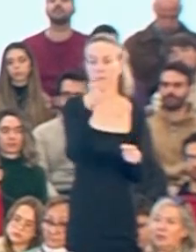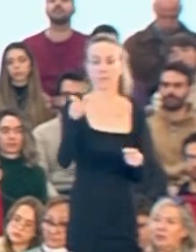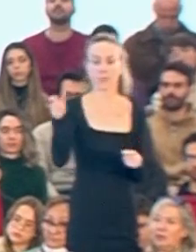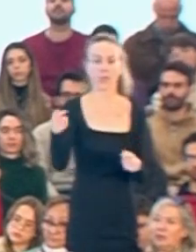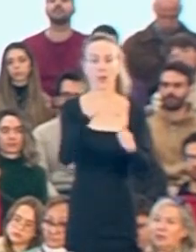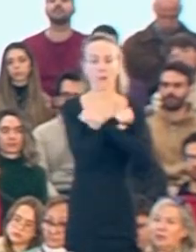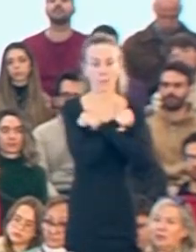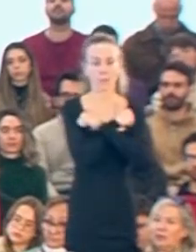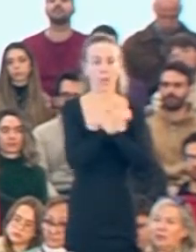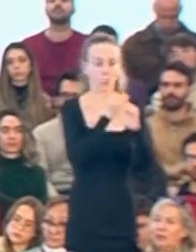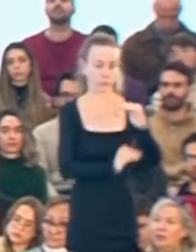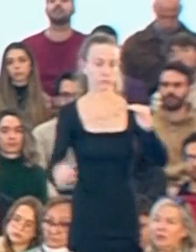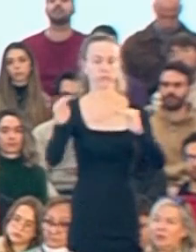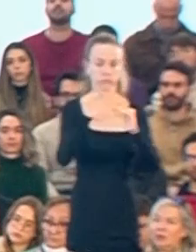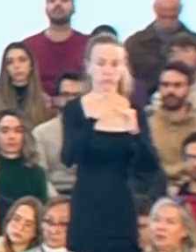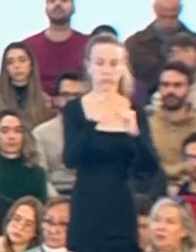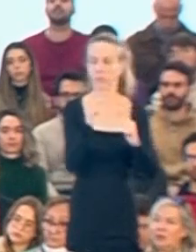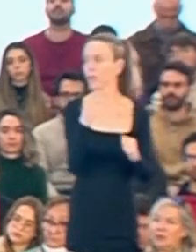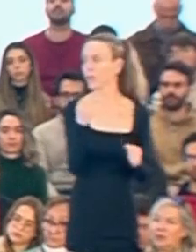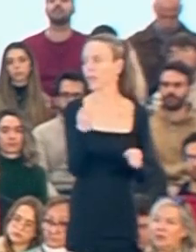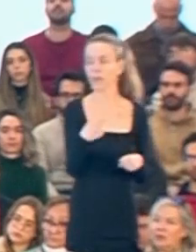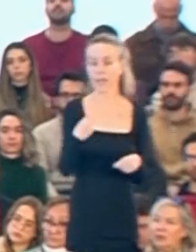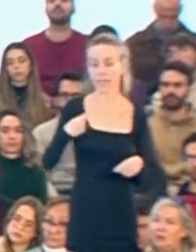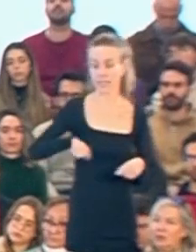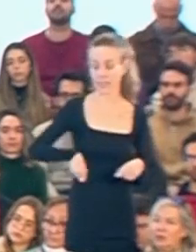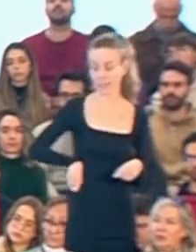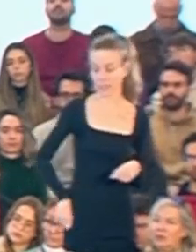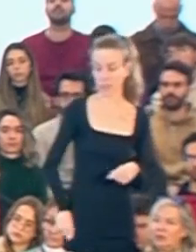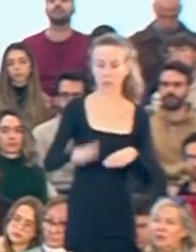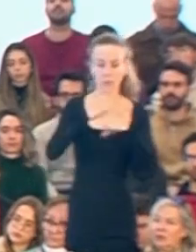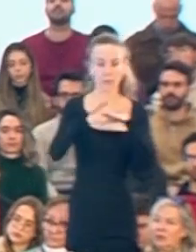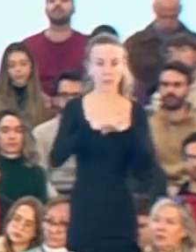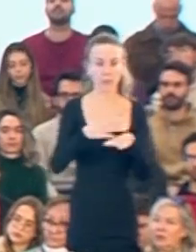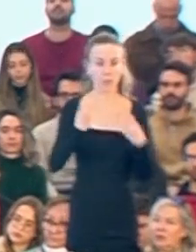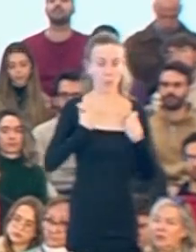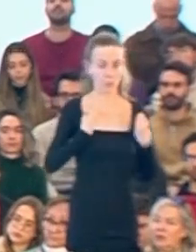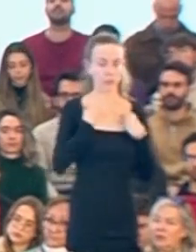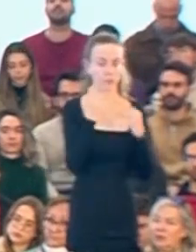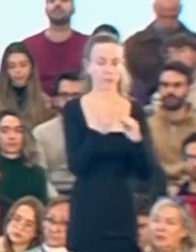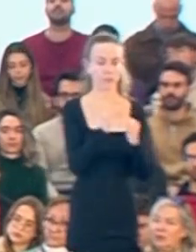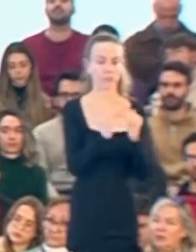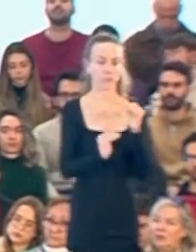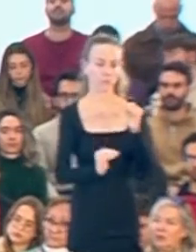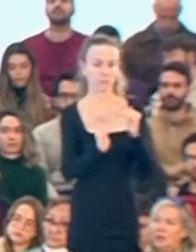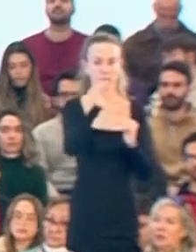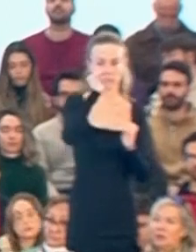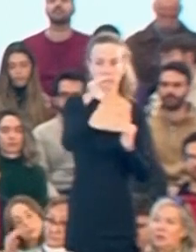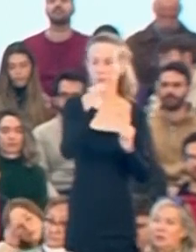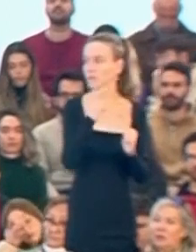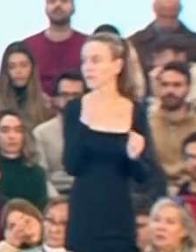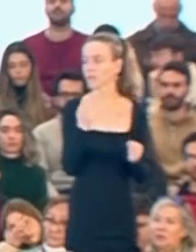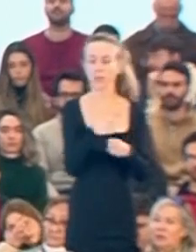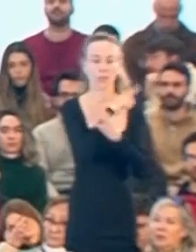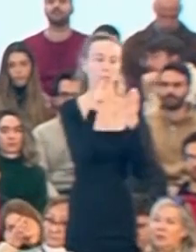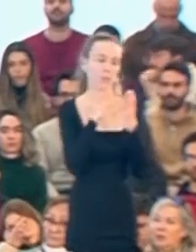económica. Hemos aumentado el ingreso mínimo vital, beneficiando a más de 60.000 madrileños, la prórroga de las ayudas del